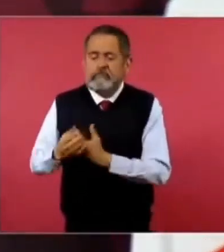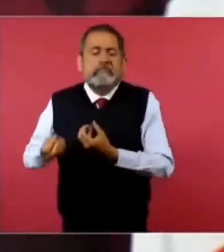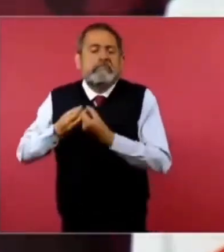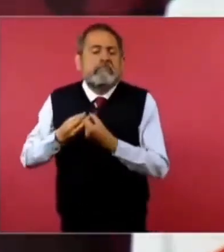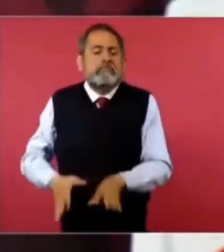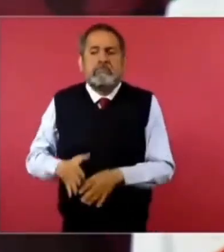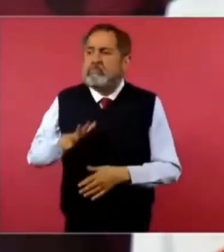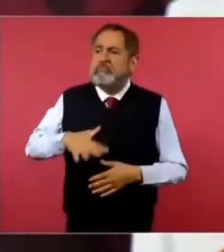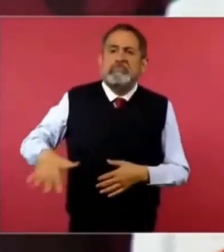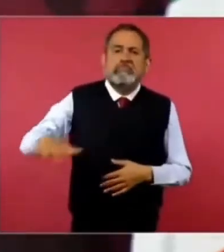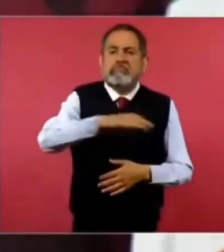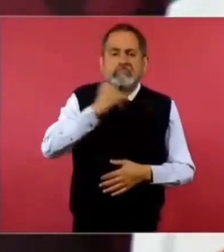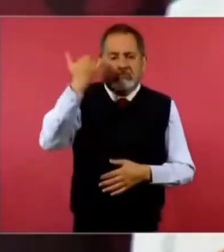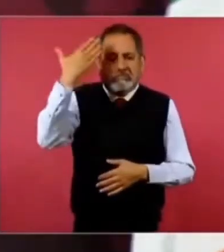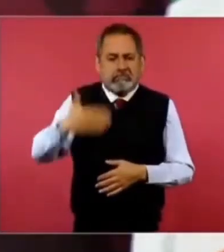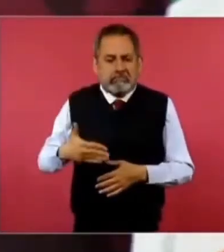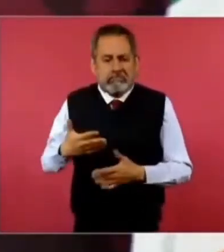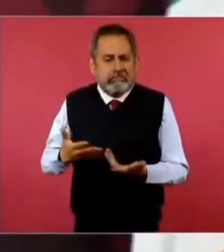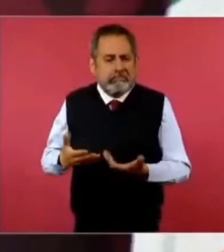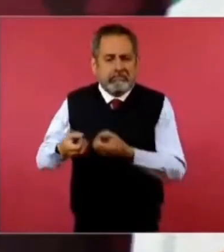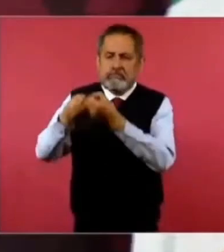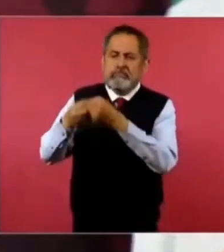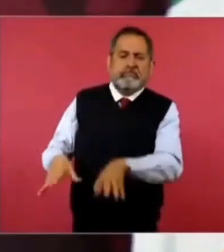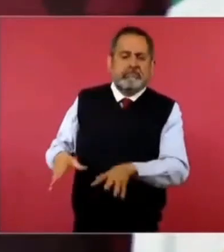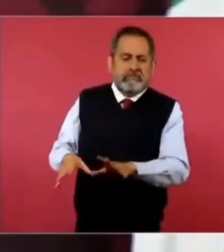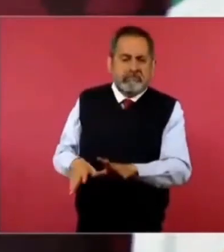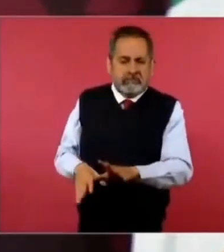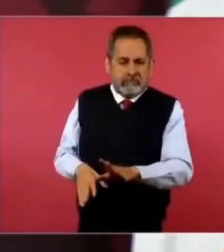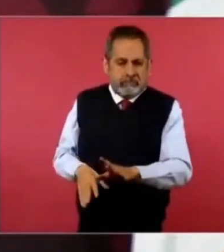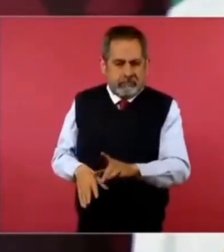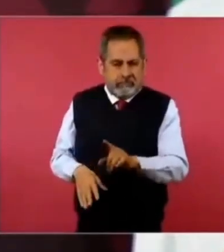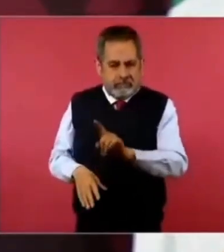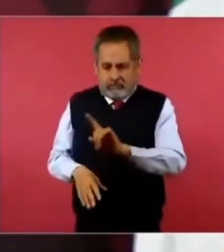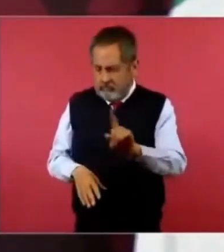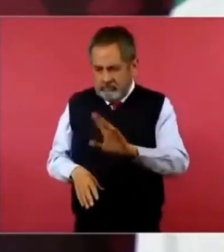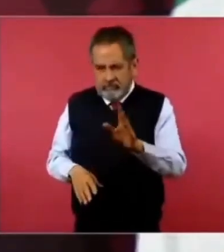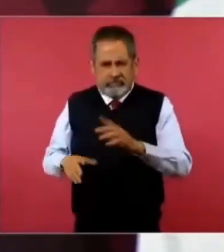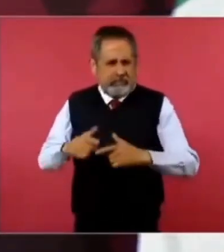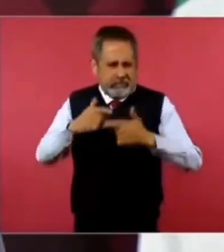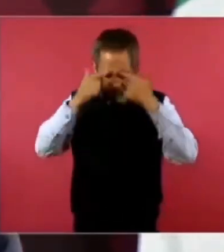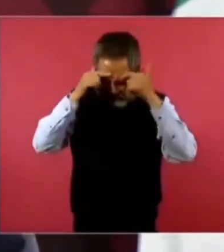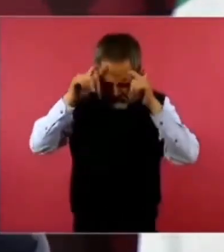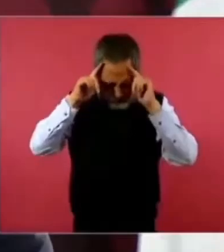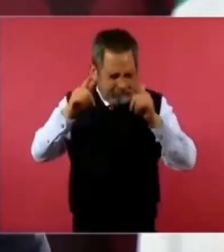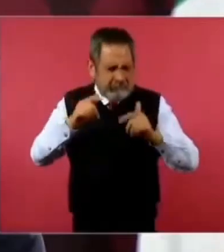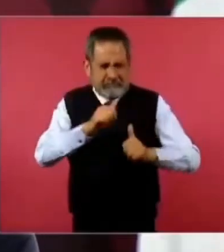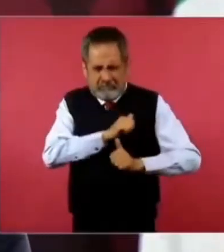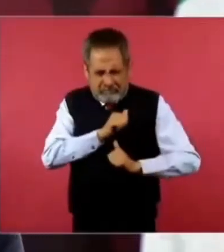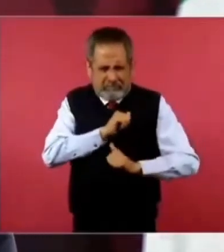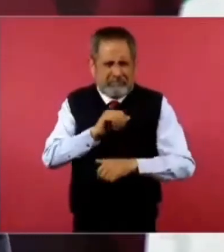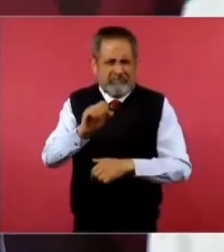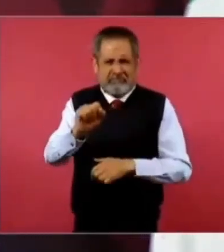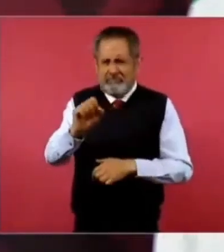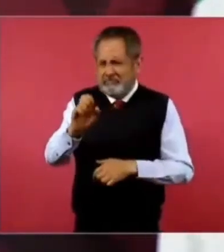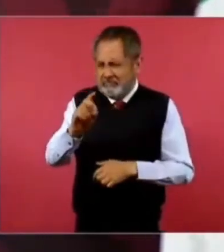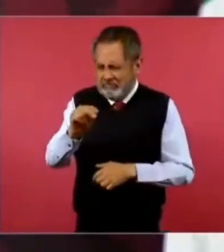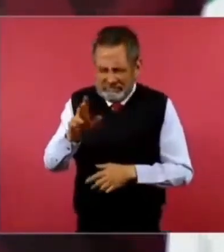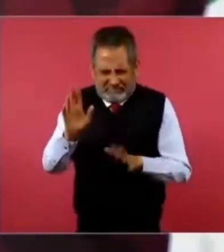de beneficiar a las Fuerzas Armadas, llámese Marina, llámese Secretaría de la